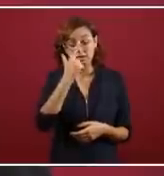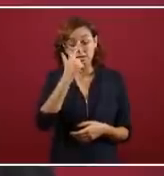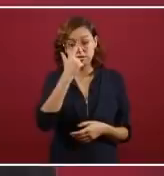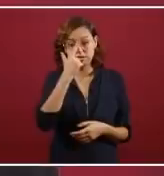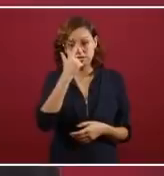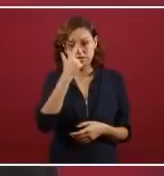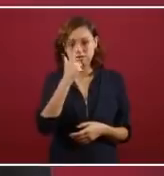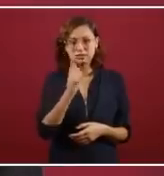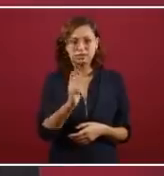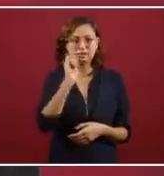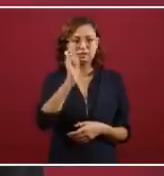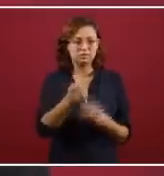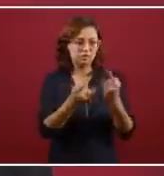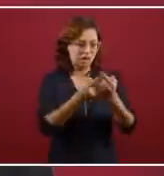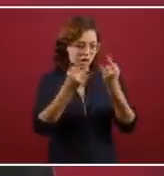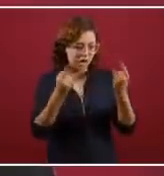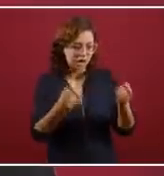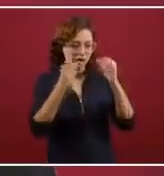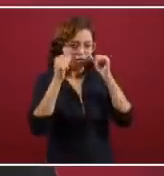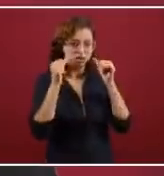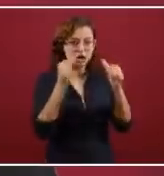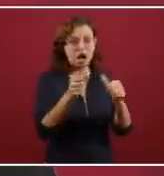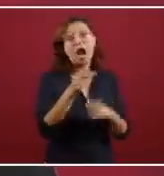se atienda un caso y que siempre va a salir